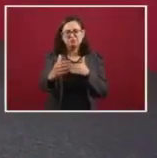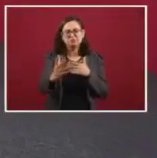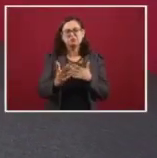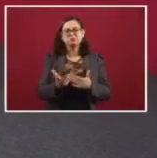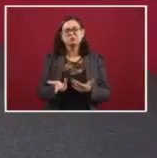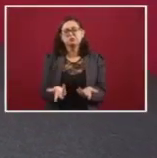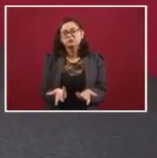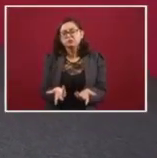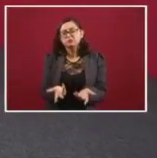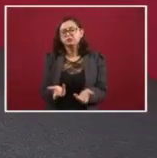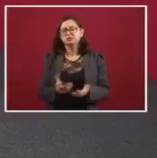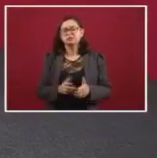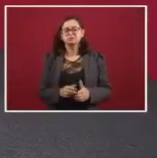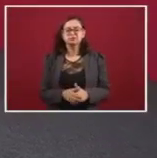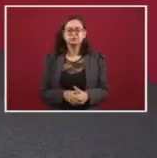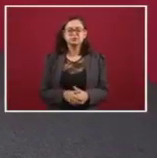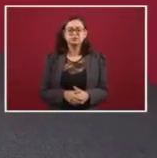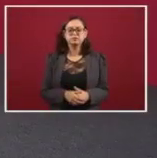Entonces,